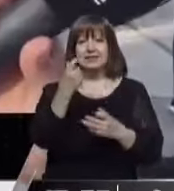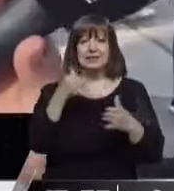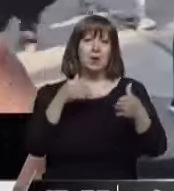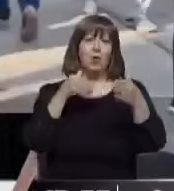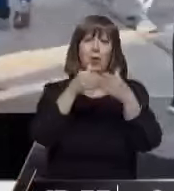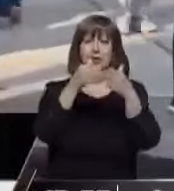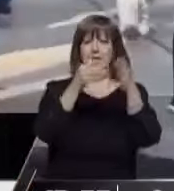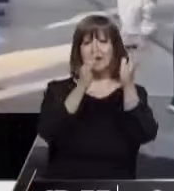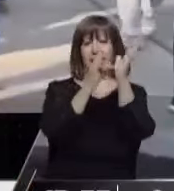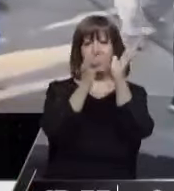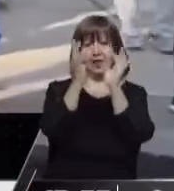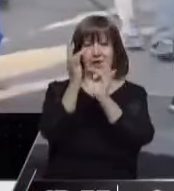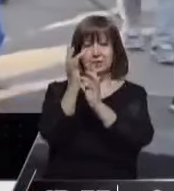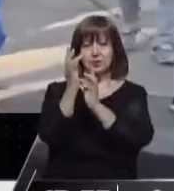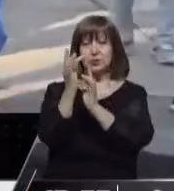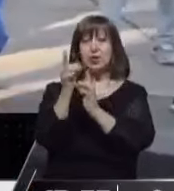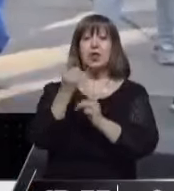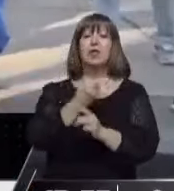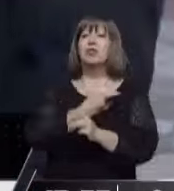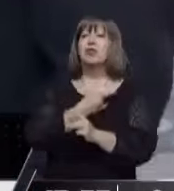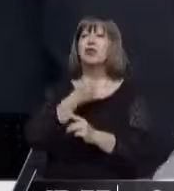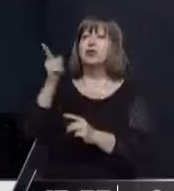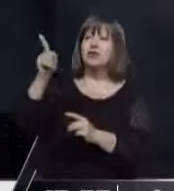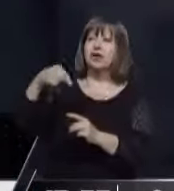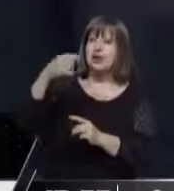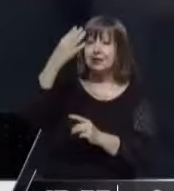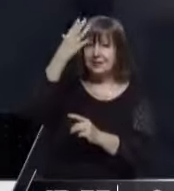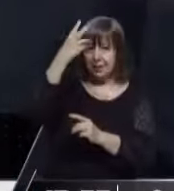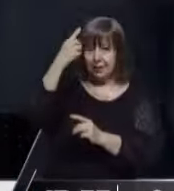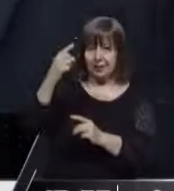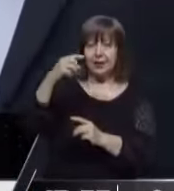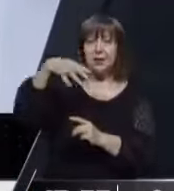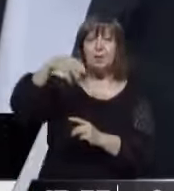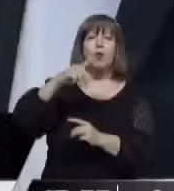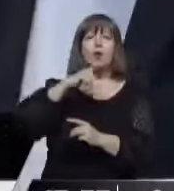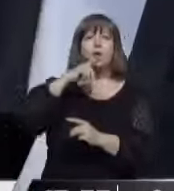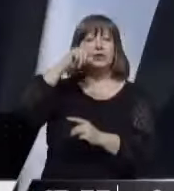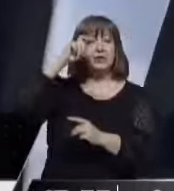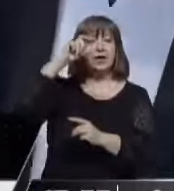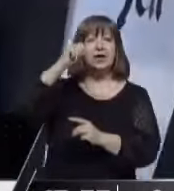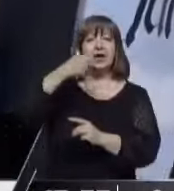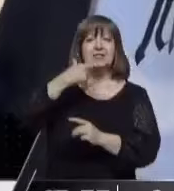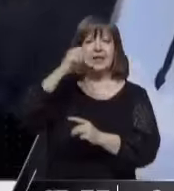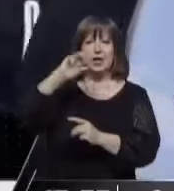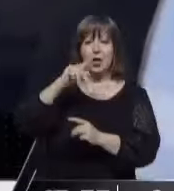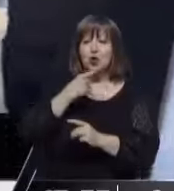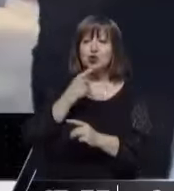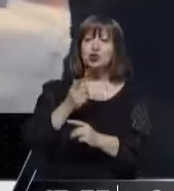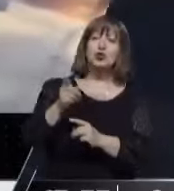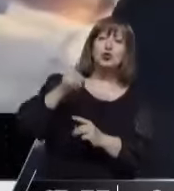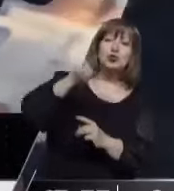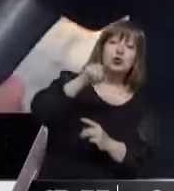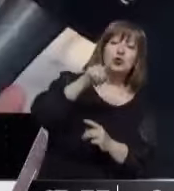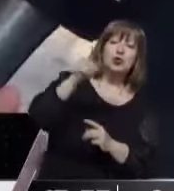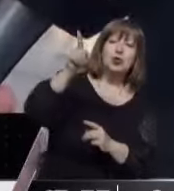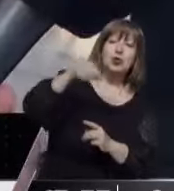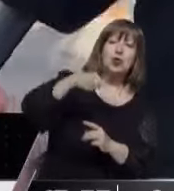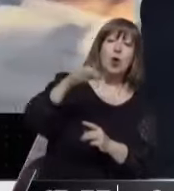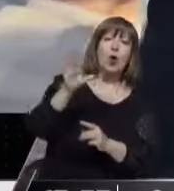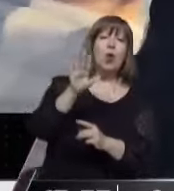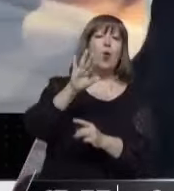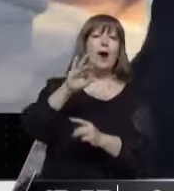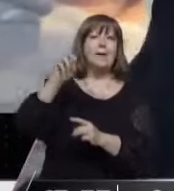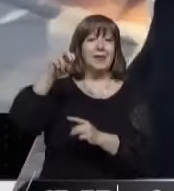de dónde vienen, señora? Yo de Monte Casero, San Martín. ¿Y de dónde viene? De Barrio Santana, Guaymallén. De Guaymallén,